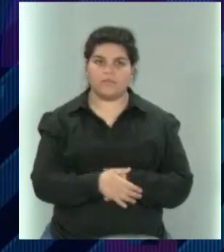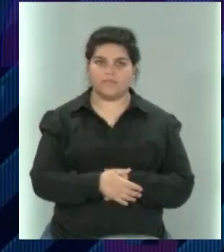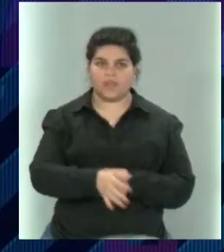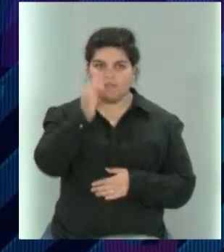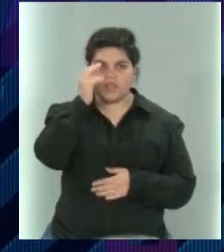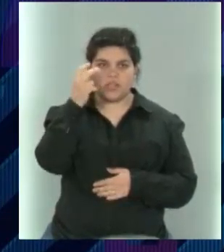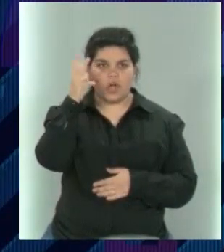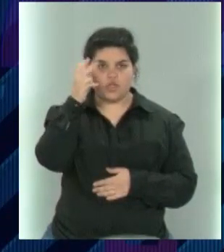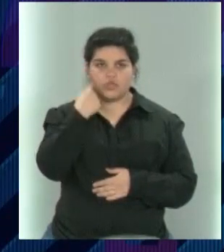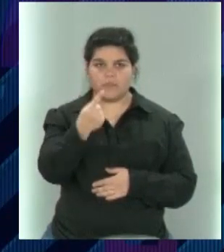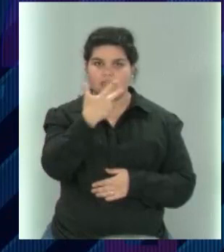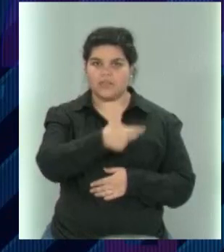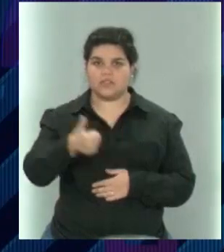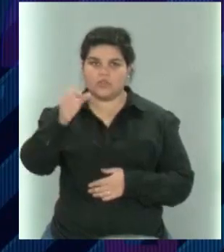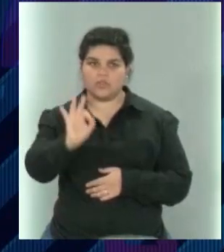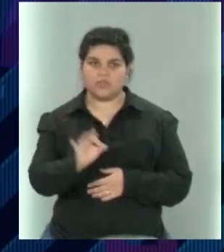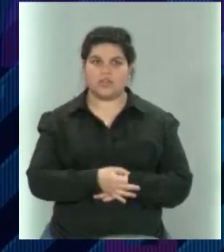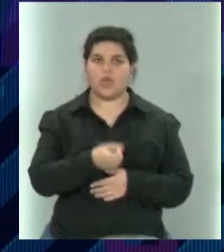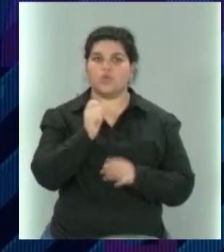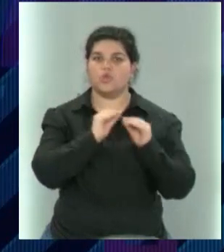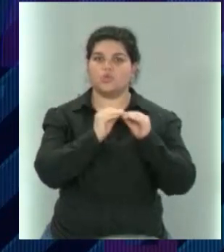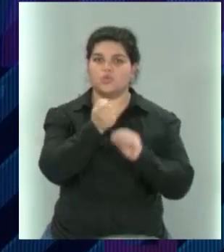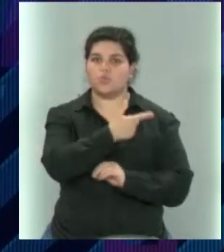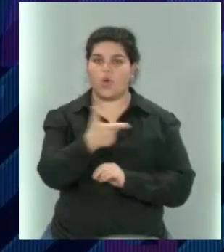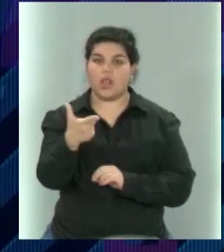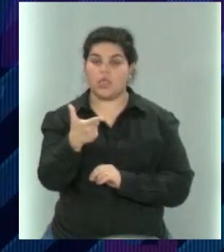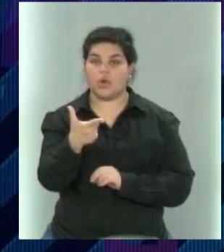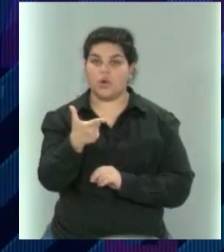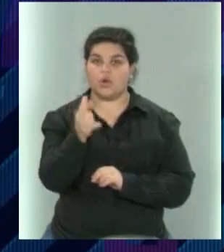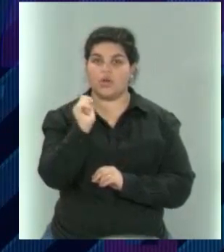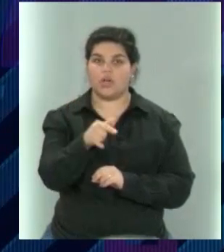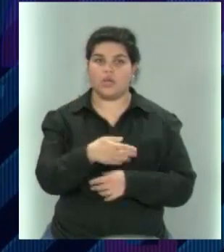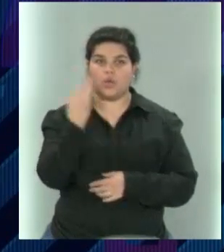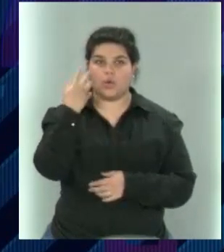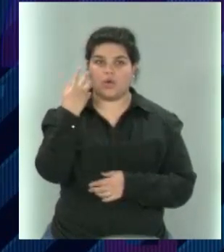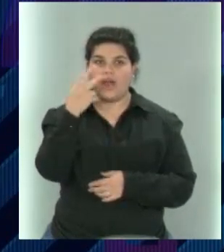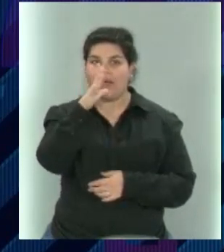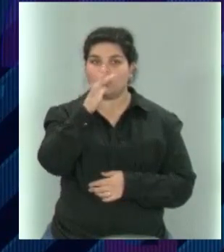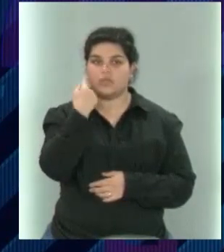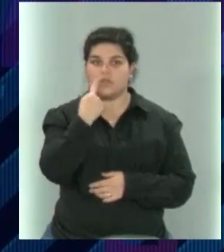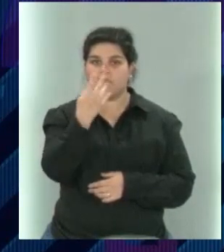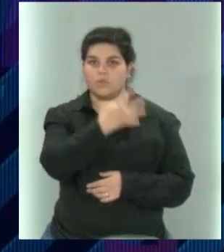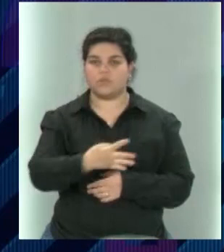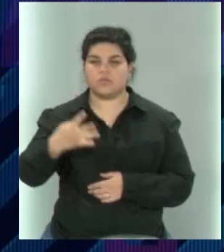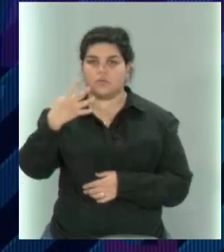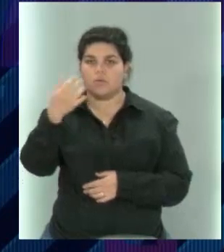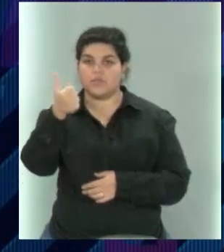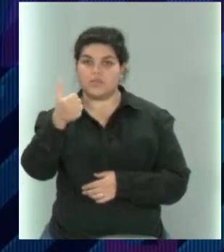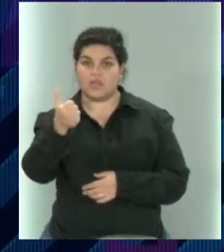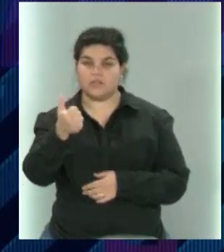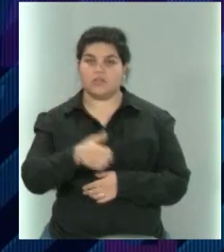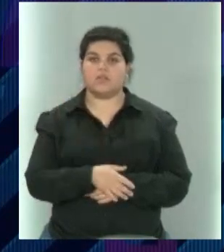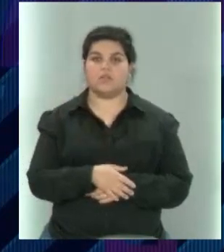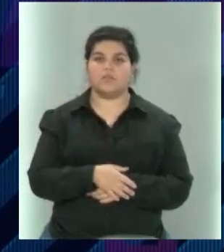28.360 pesos. Salario docente en el 2016, 14.446 pesos. Esto es una síntesis. Y